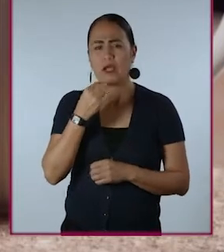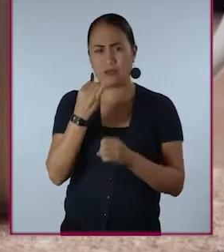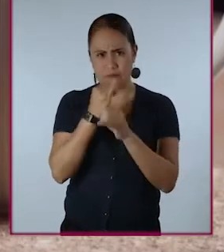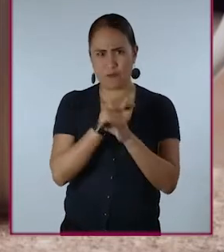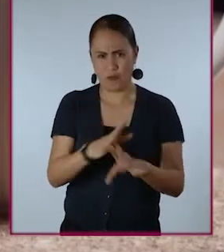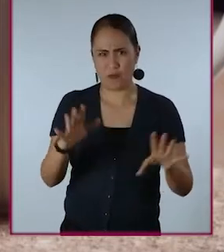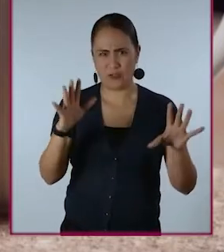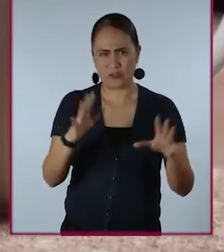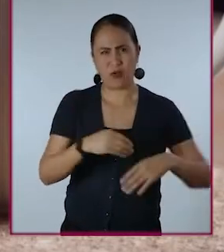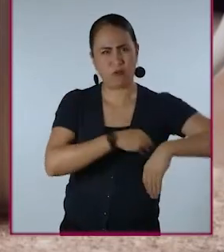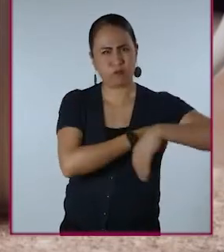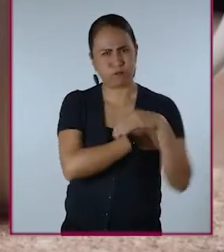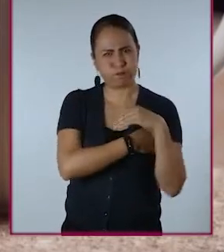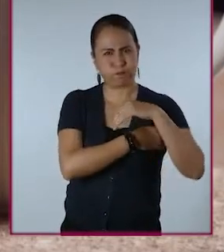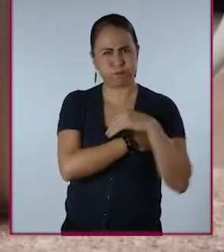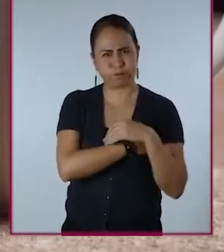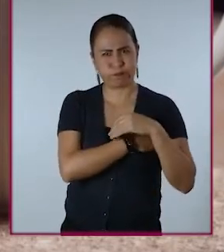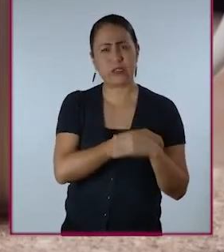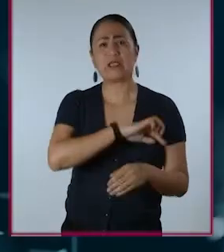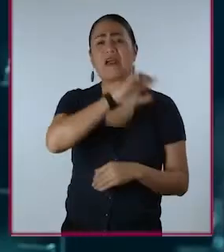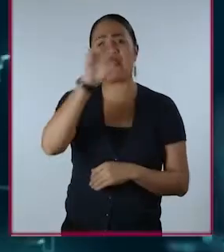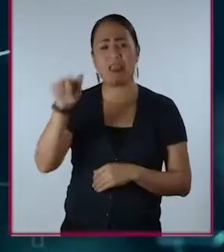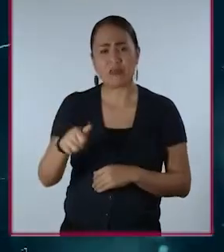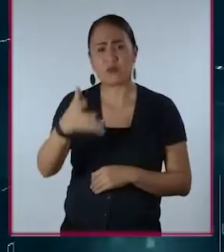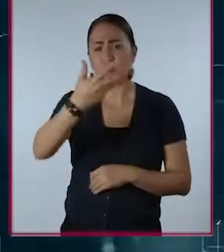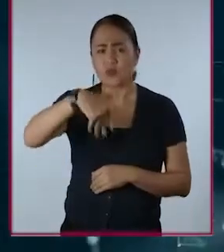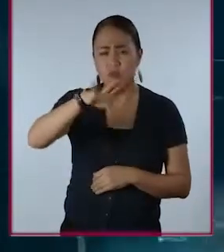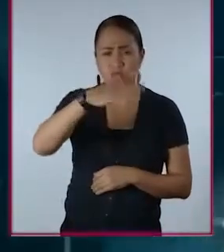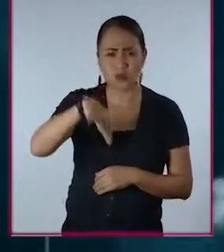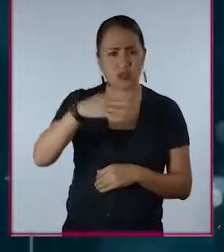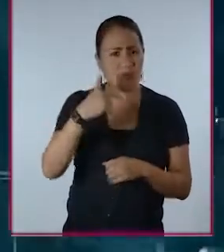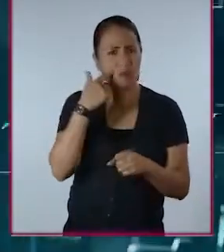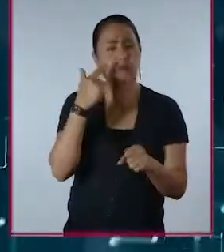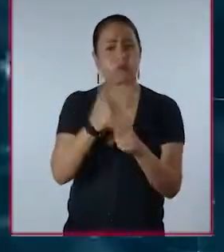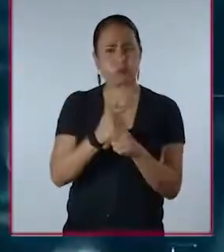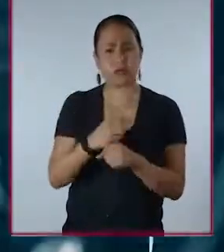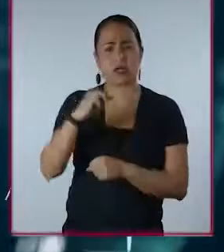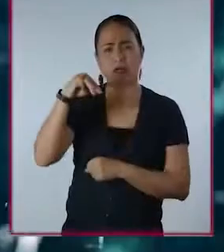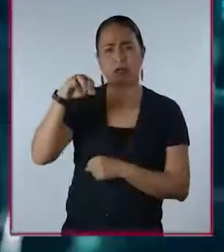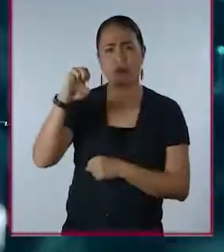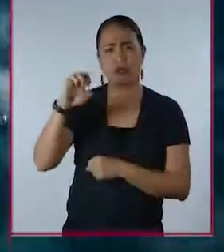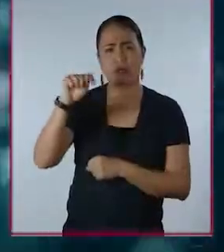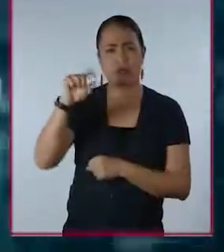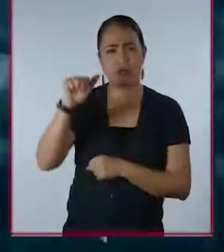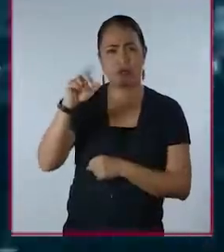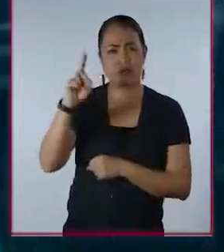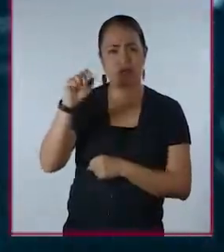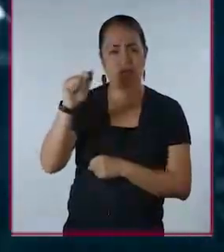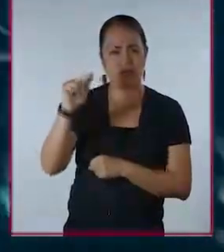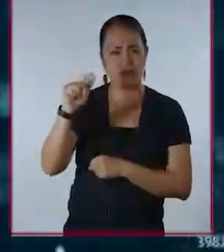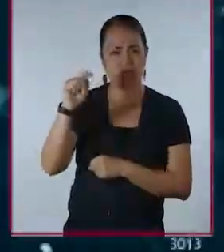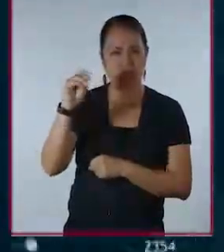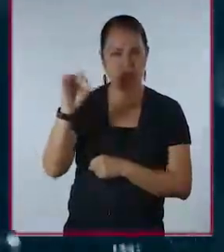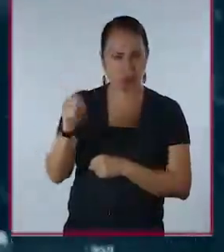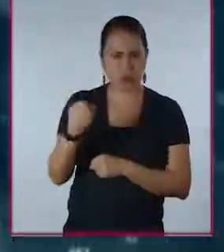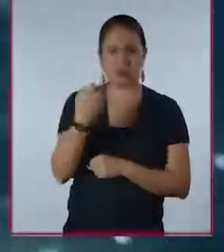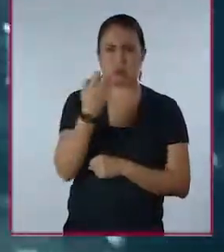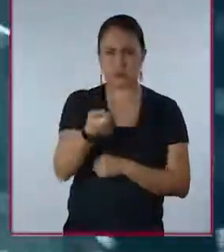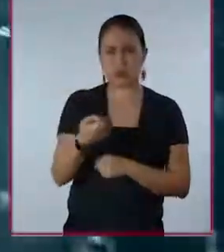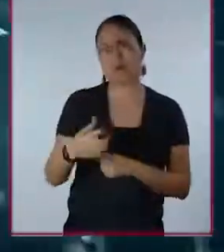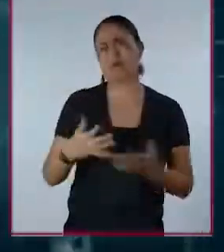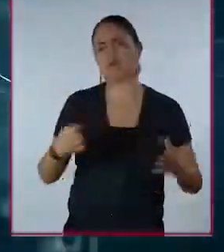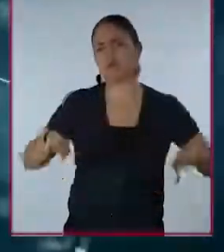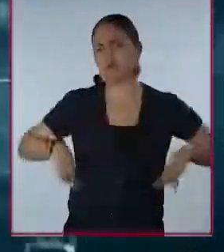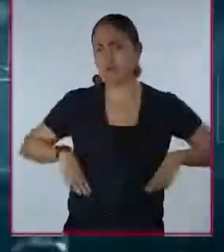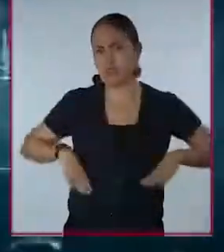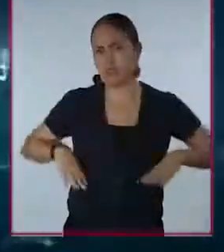información los acervos y para consultarlos. Los metadatos son la información que describe las características de las bases